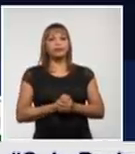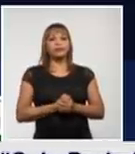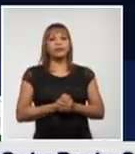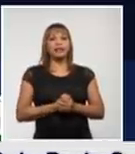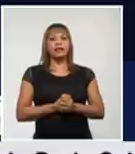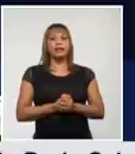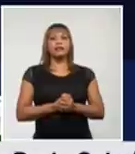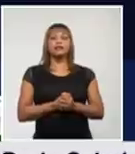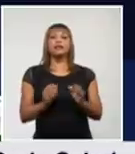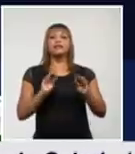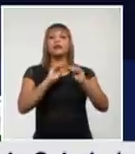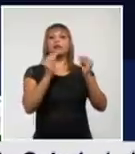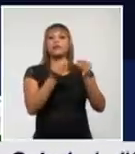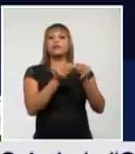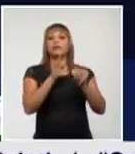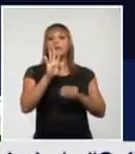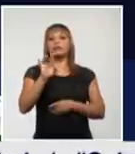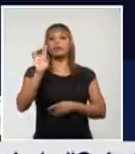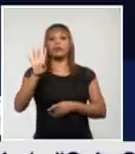446.